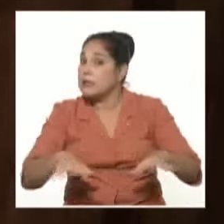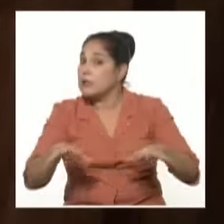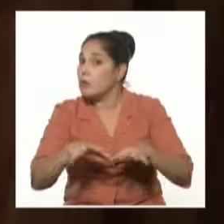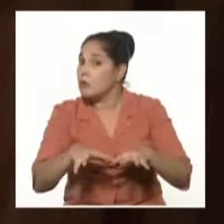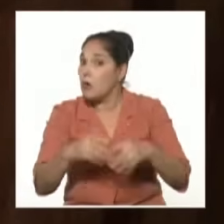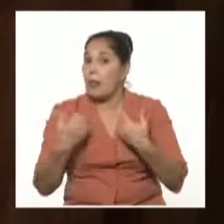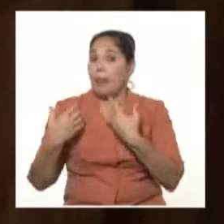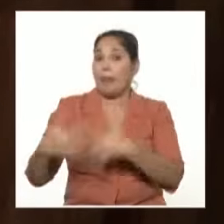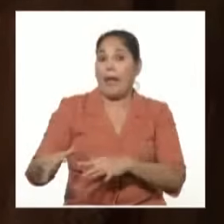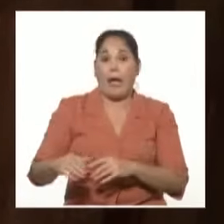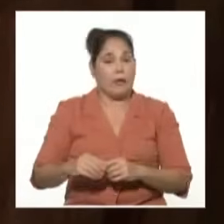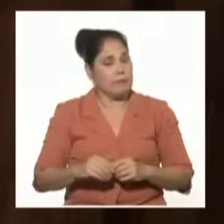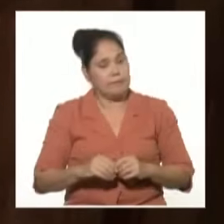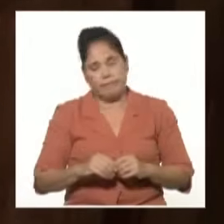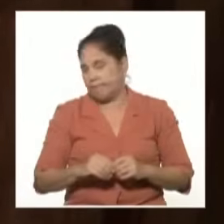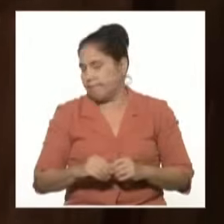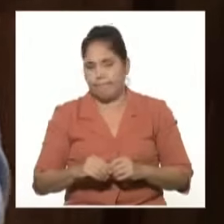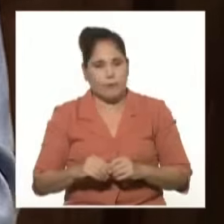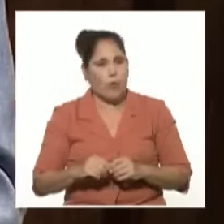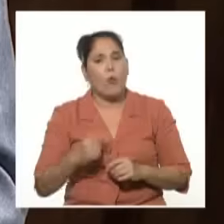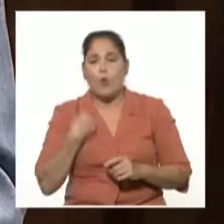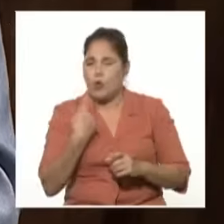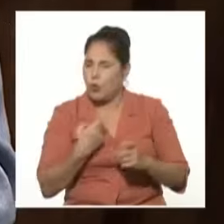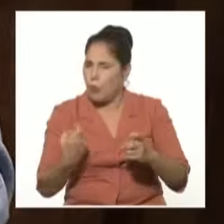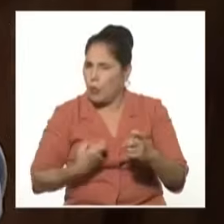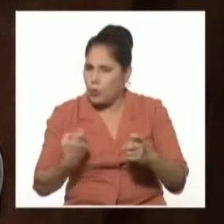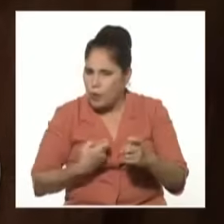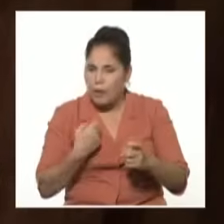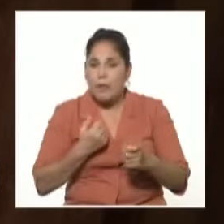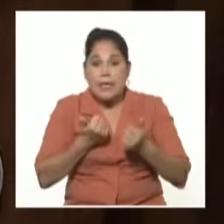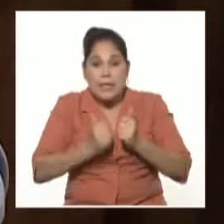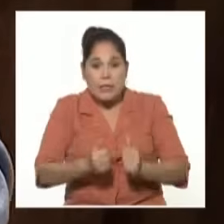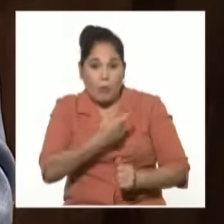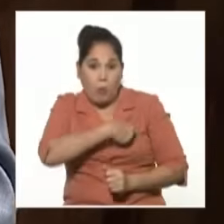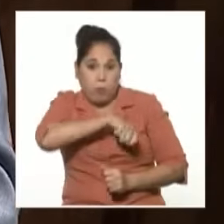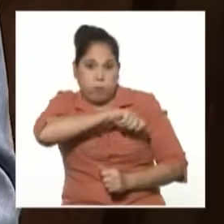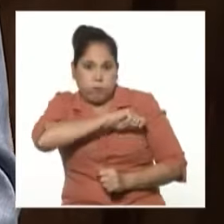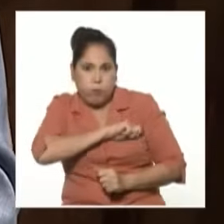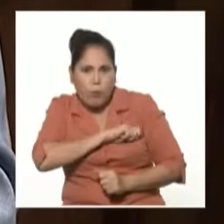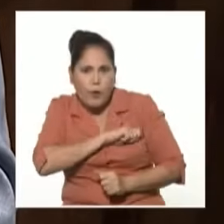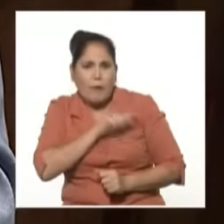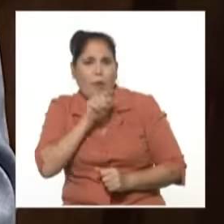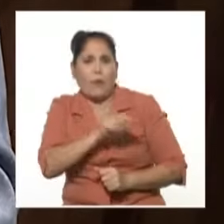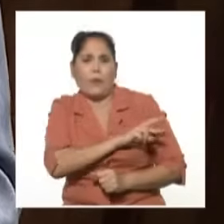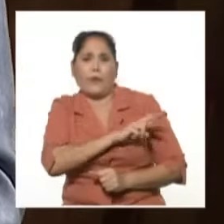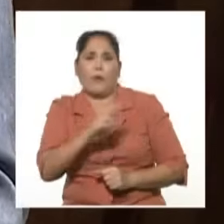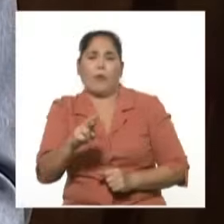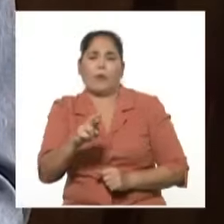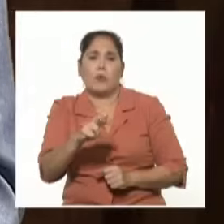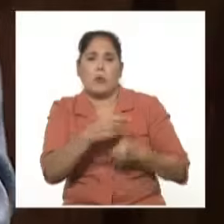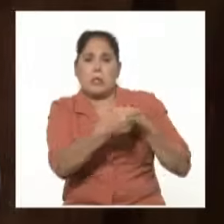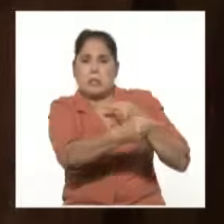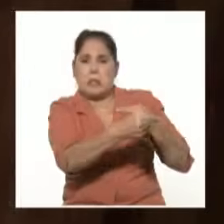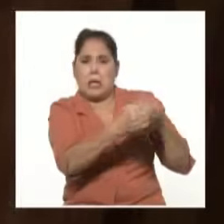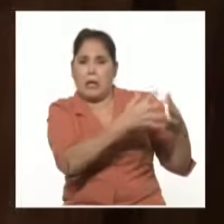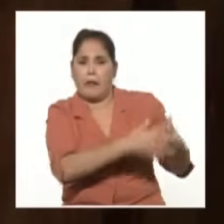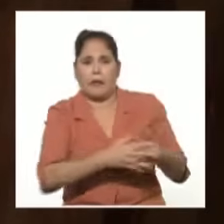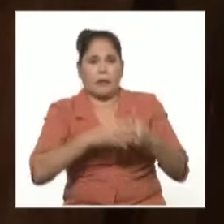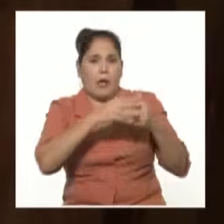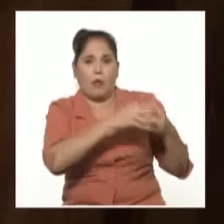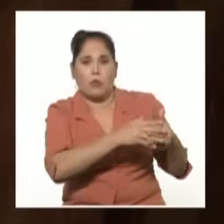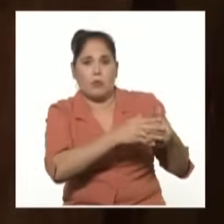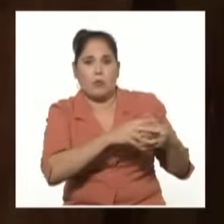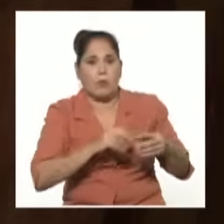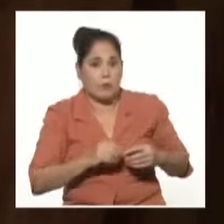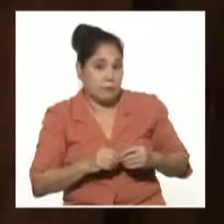dejamos vencer por el desaliento. Somos hijos de un pueblo que hizo una revolución a 90 millas del poder imperial más grande del